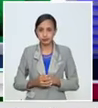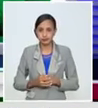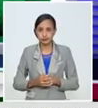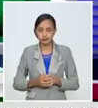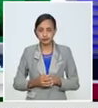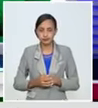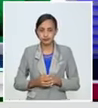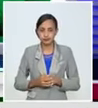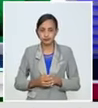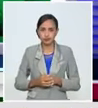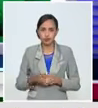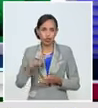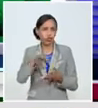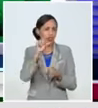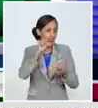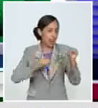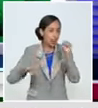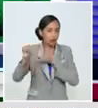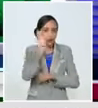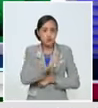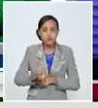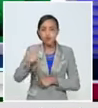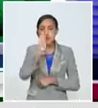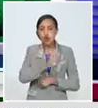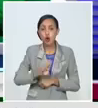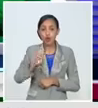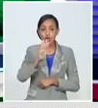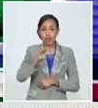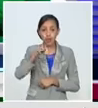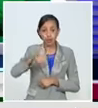en los laboratorios de biología molecular que en nuestro